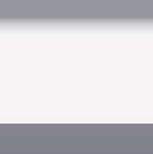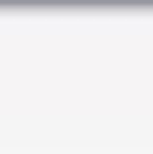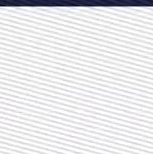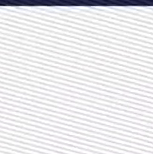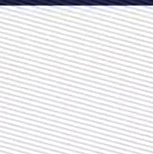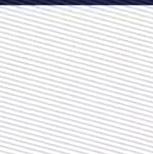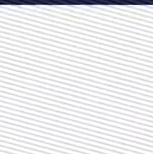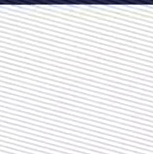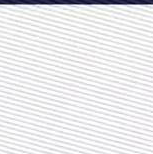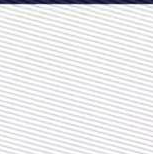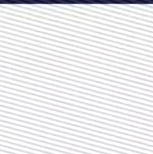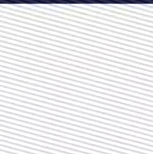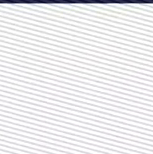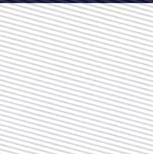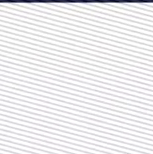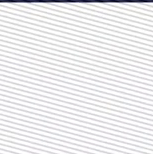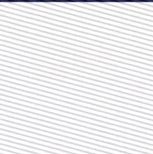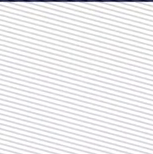favor de nosotros.